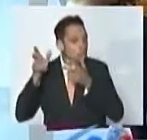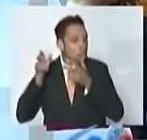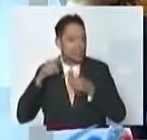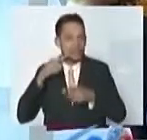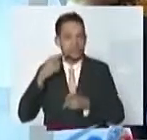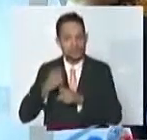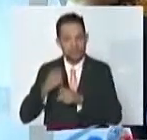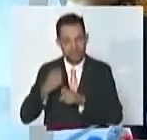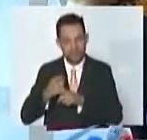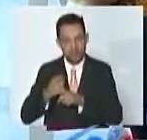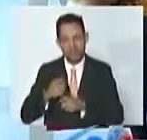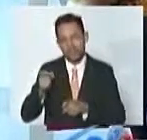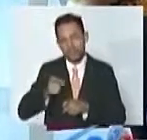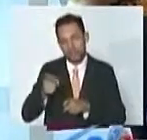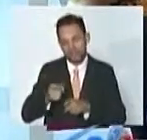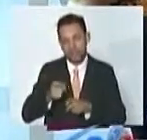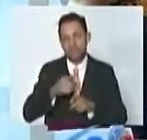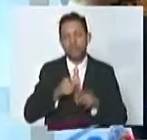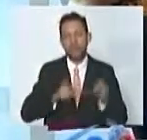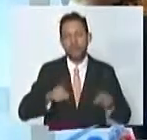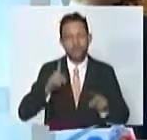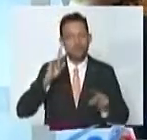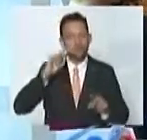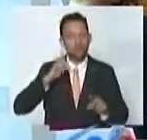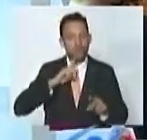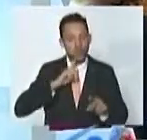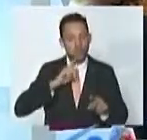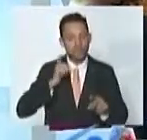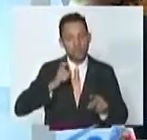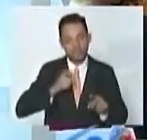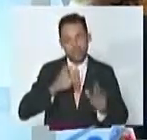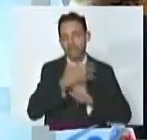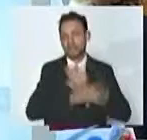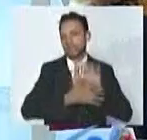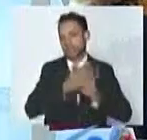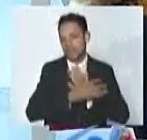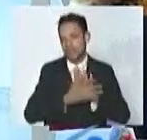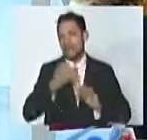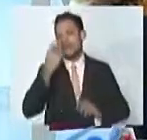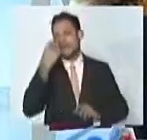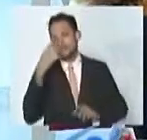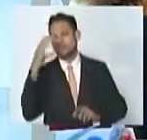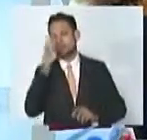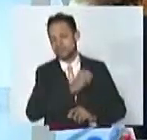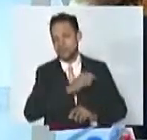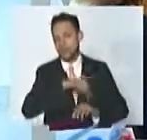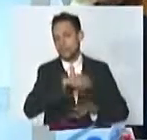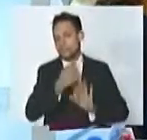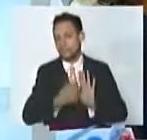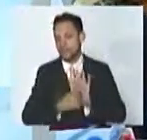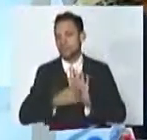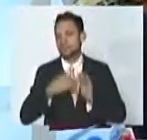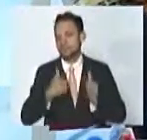existen esas dificultades, pero ya esto es un entrenamiento luego de tener la ayuda del audífono.